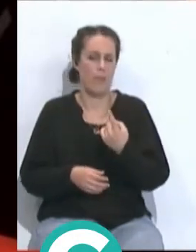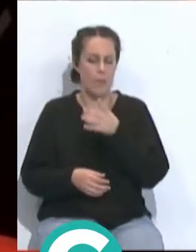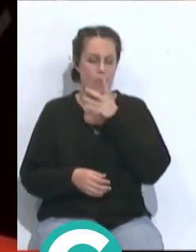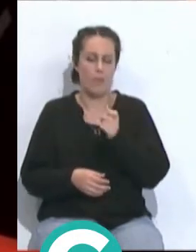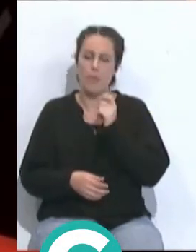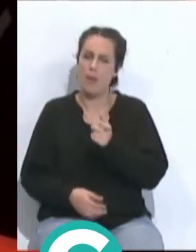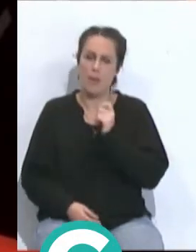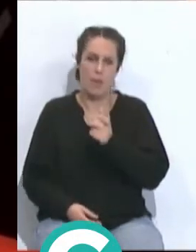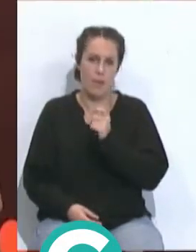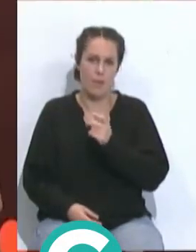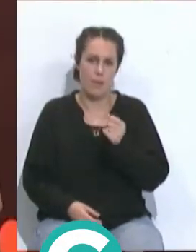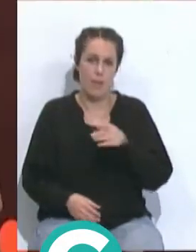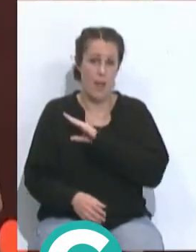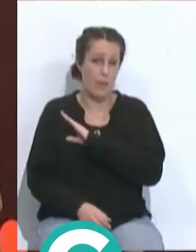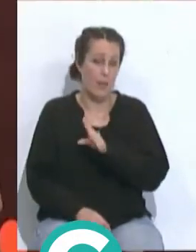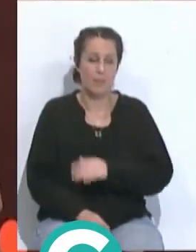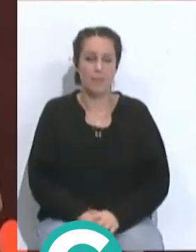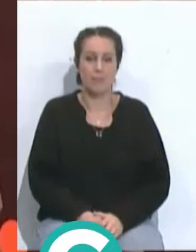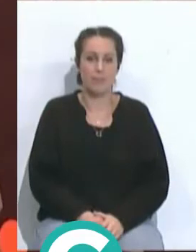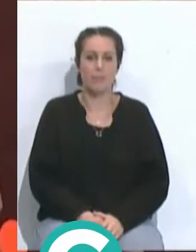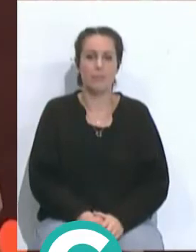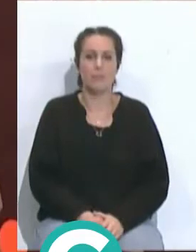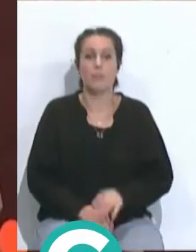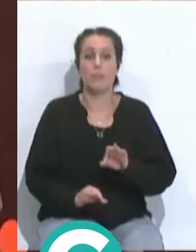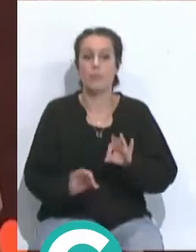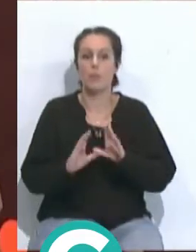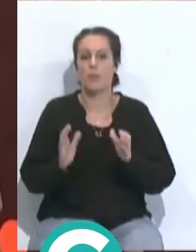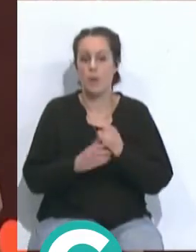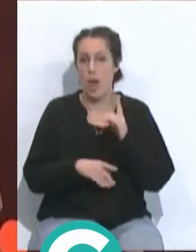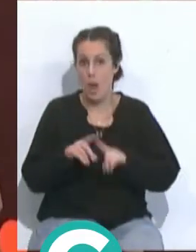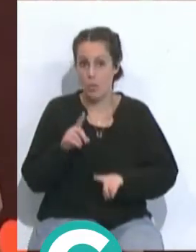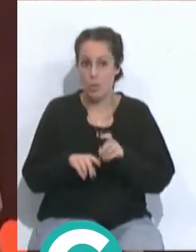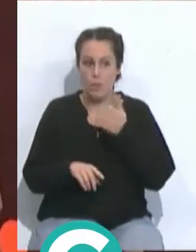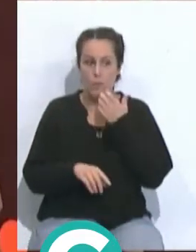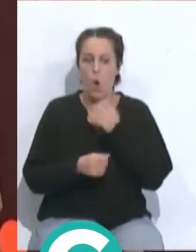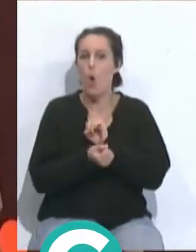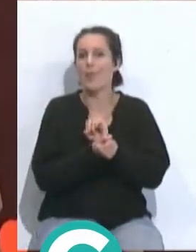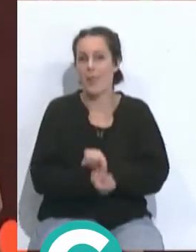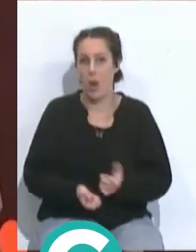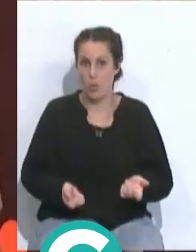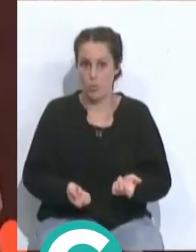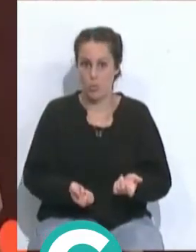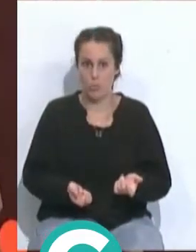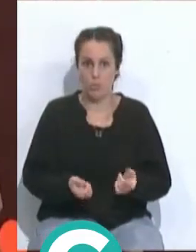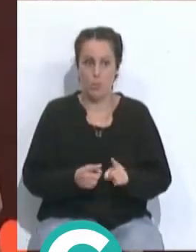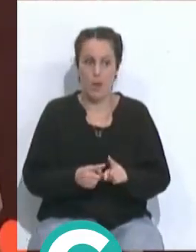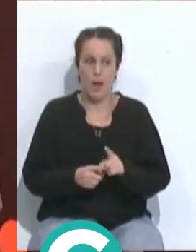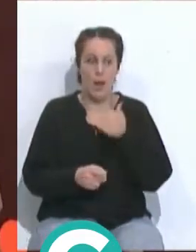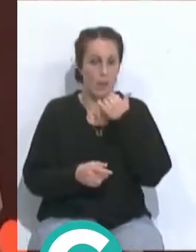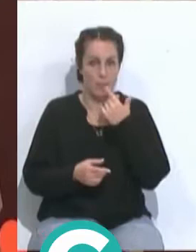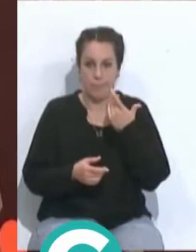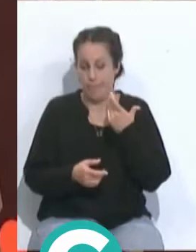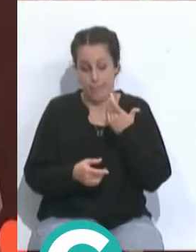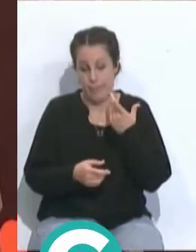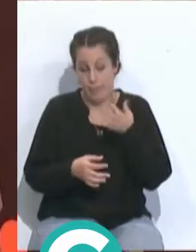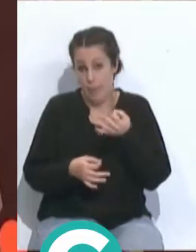de... del capitán. Especialmente, ¿no? En algunas agrupaciones, ¿no? Como yo sí. que sé, Los Condenados, ¿no? Que era prácticamente era algo transversal,